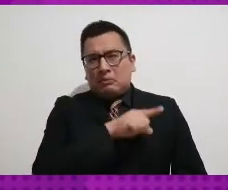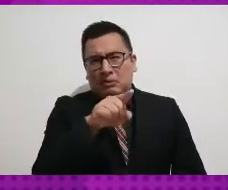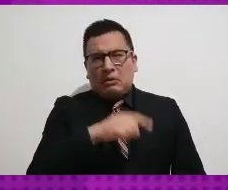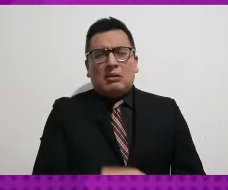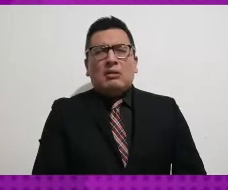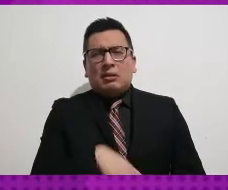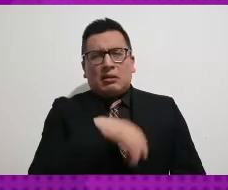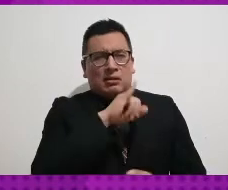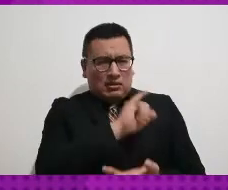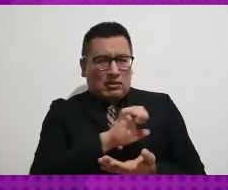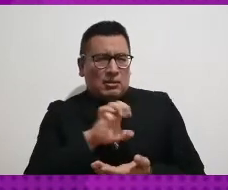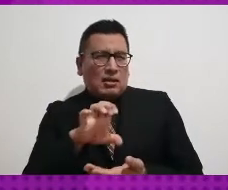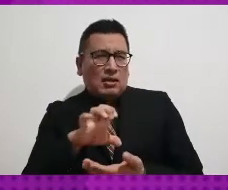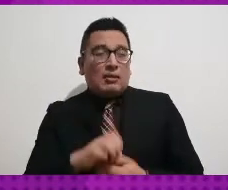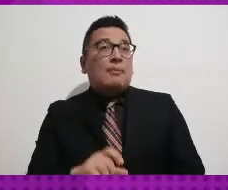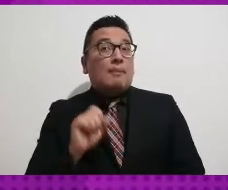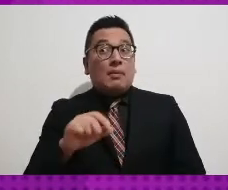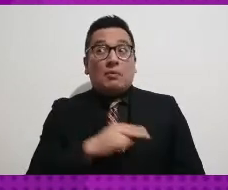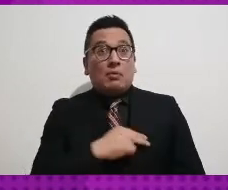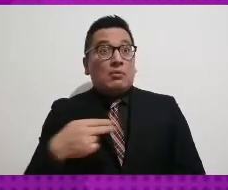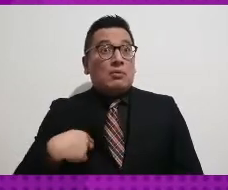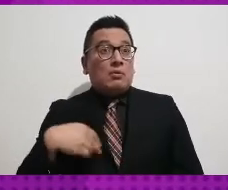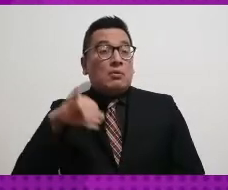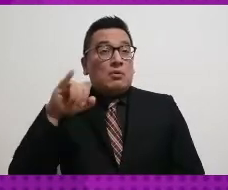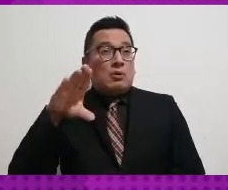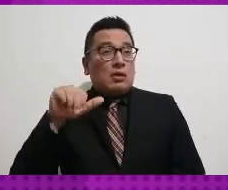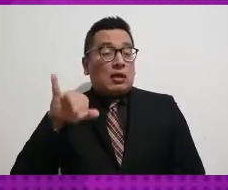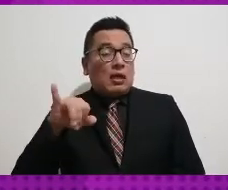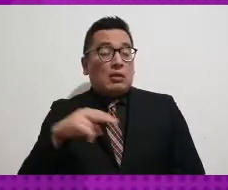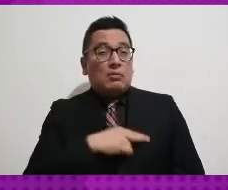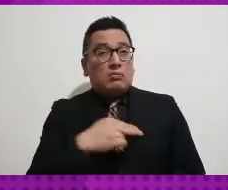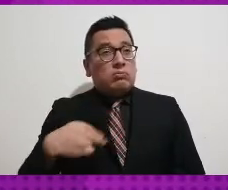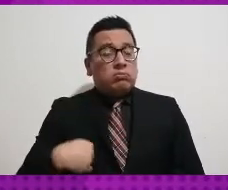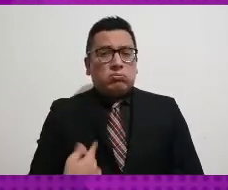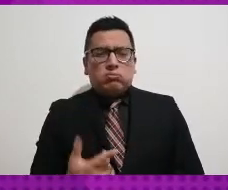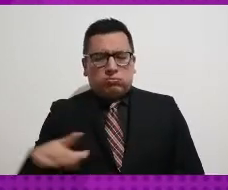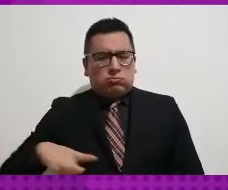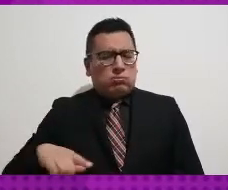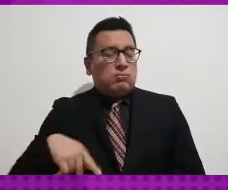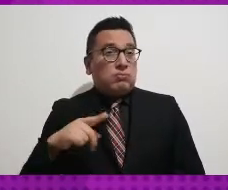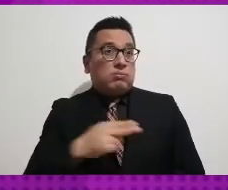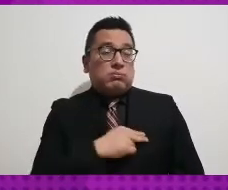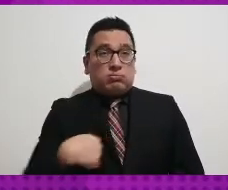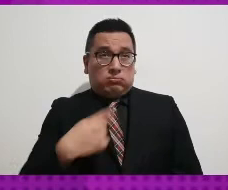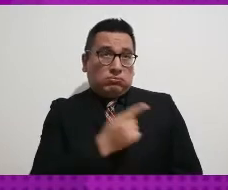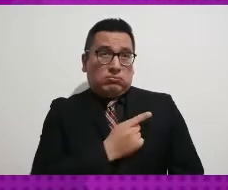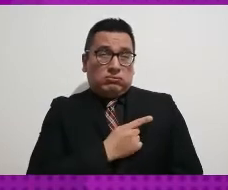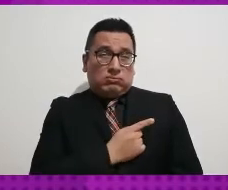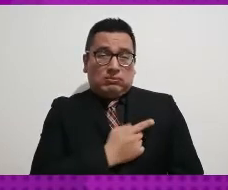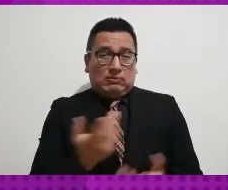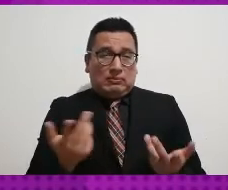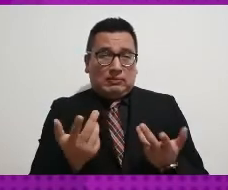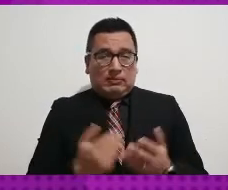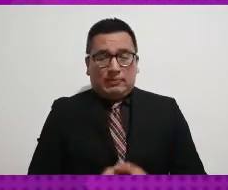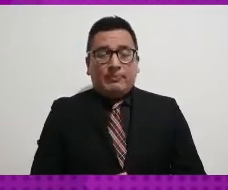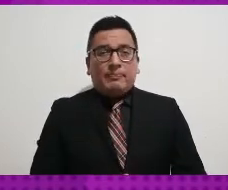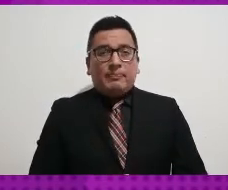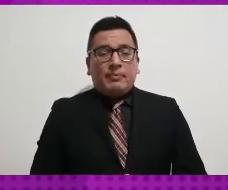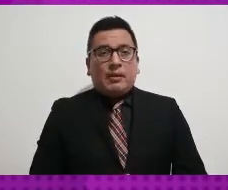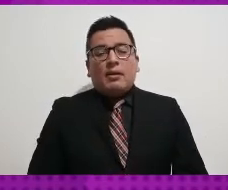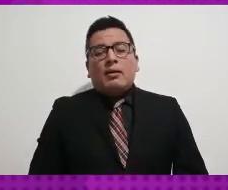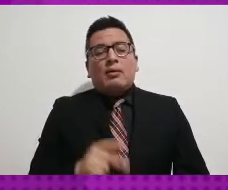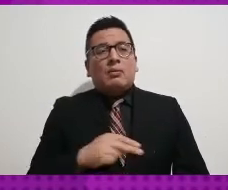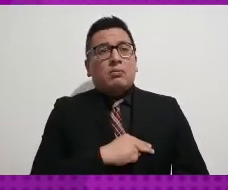Electoral, somos organismos constitucionales autónomos que realizamos ciertas actividades primordiales. En este caso,